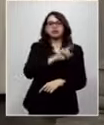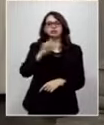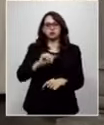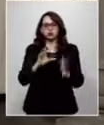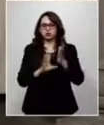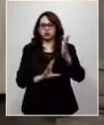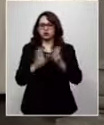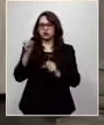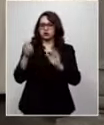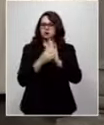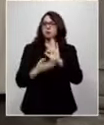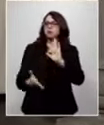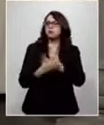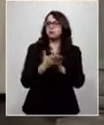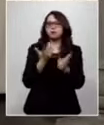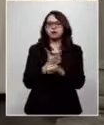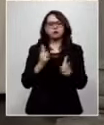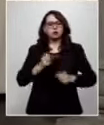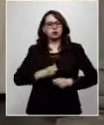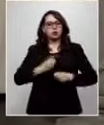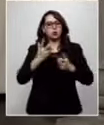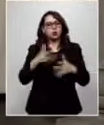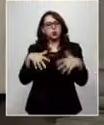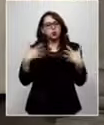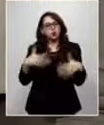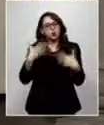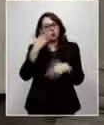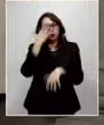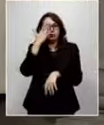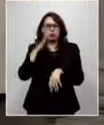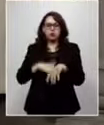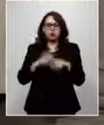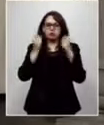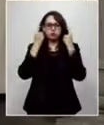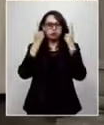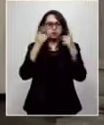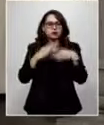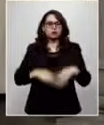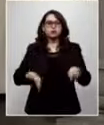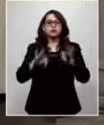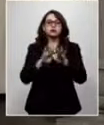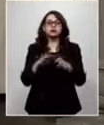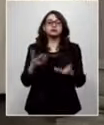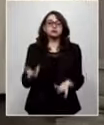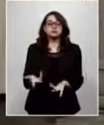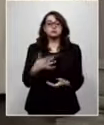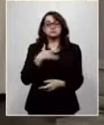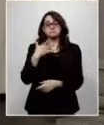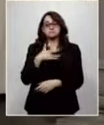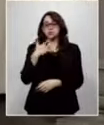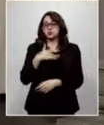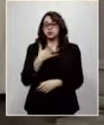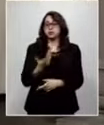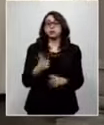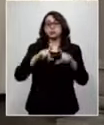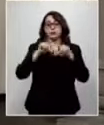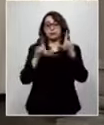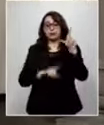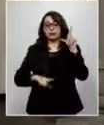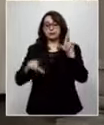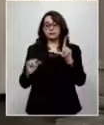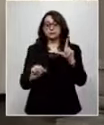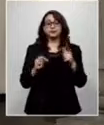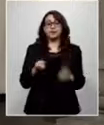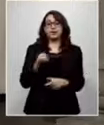que puedan unirse todos los esfuerzos que se hacen en cada una de las oficinas de los tres poderes de la Unión, de